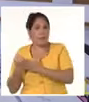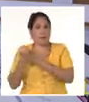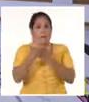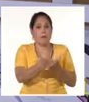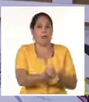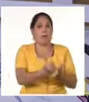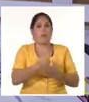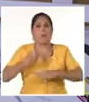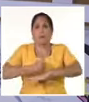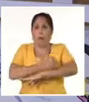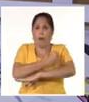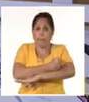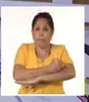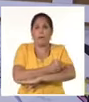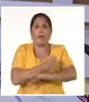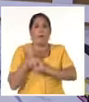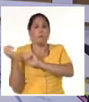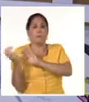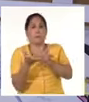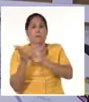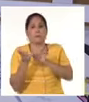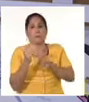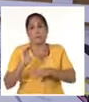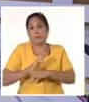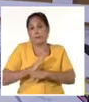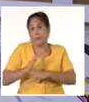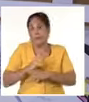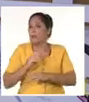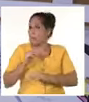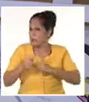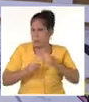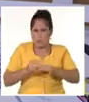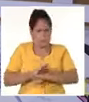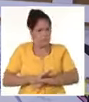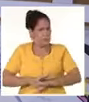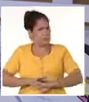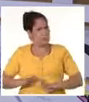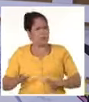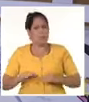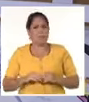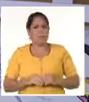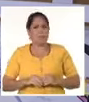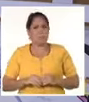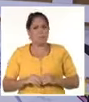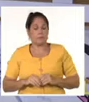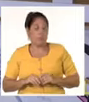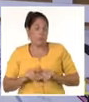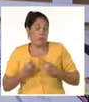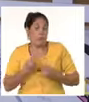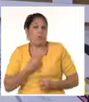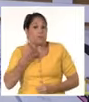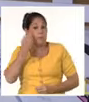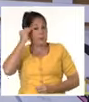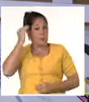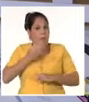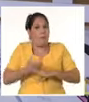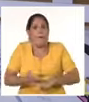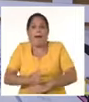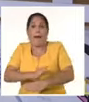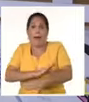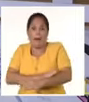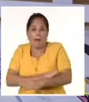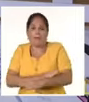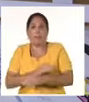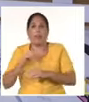asegurado hay un intenso tráfico se ha podido realizar ese tráfico porque afortunadamente antes de del día